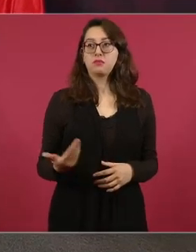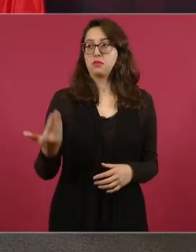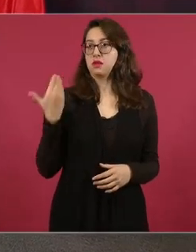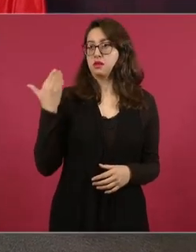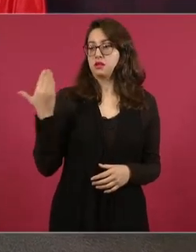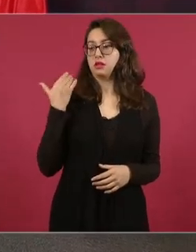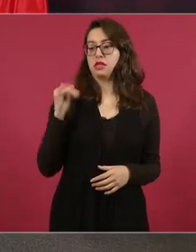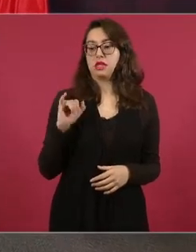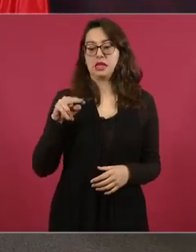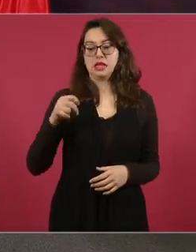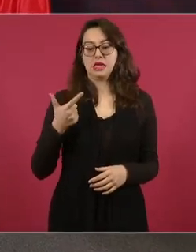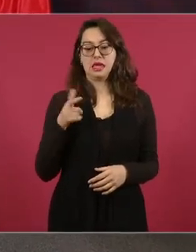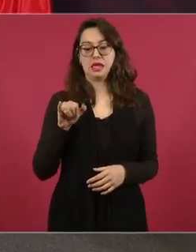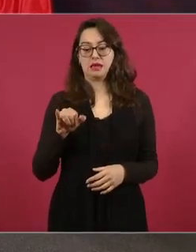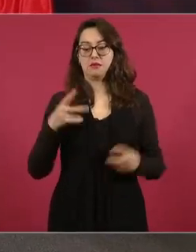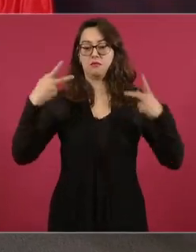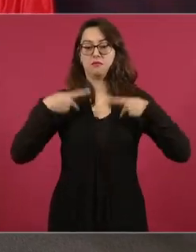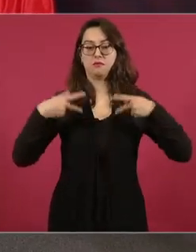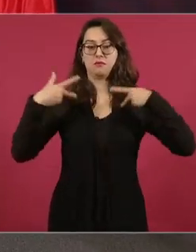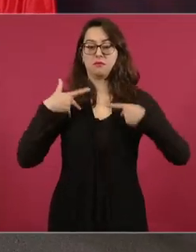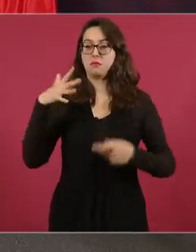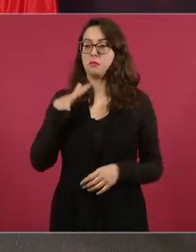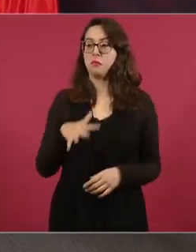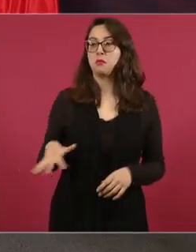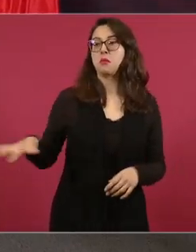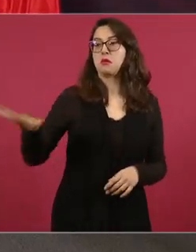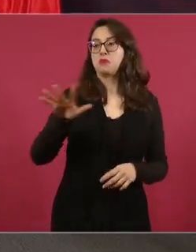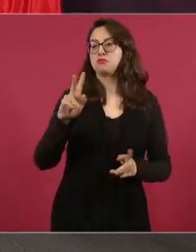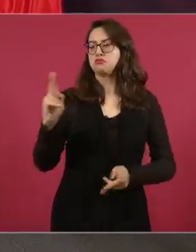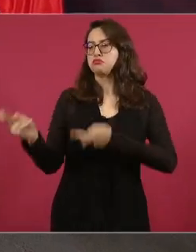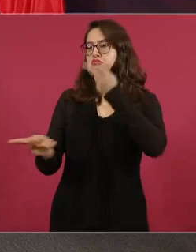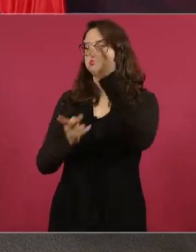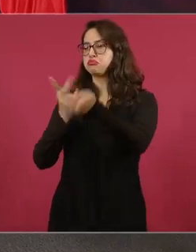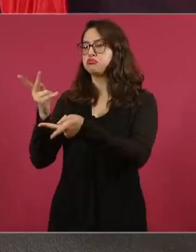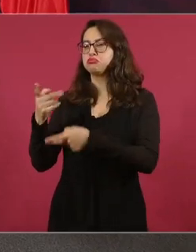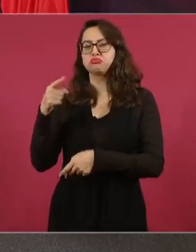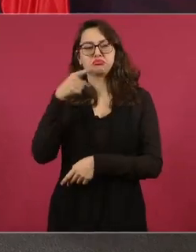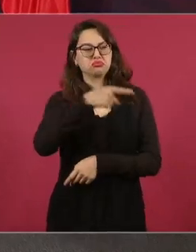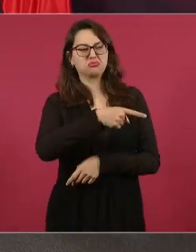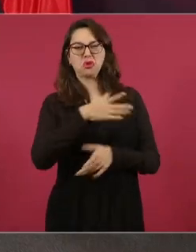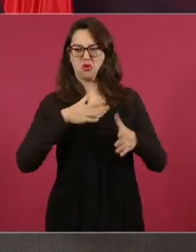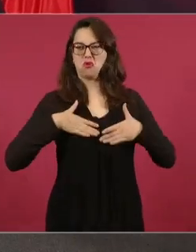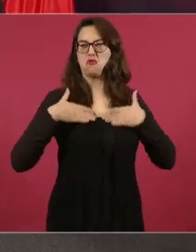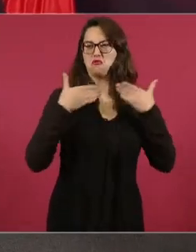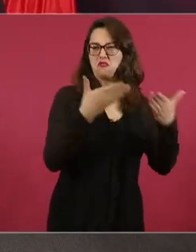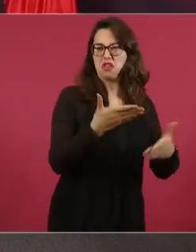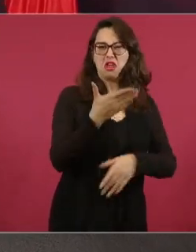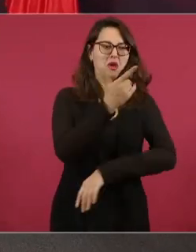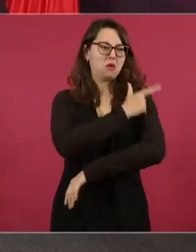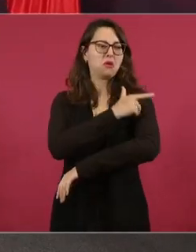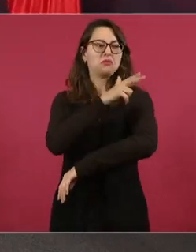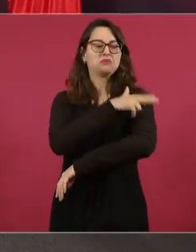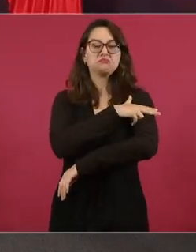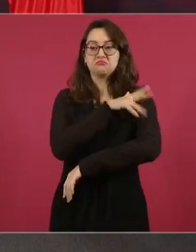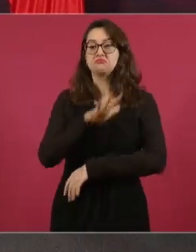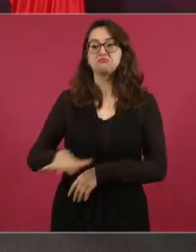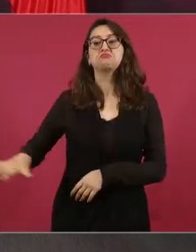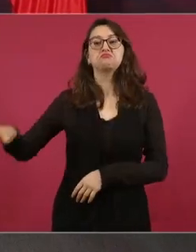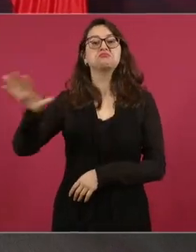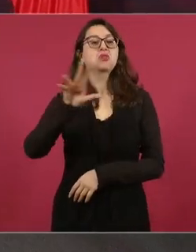respalda a la Guardia con un 80 por ciento por su desempeño.